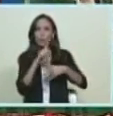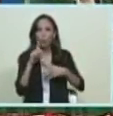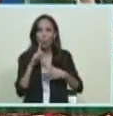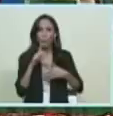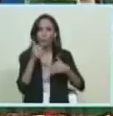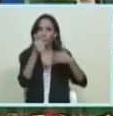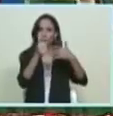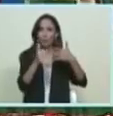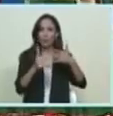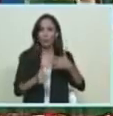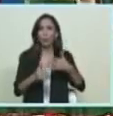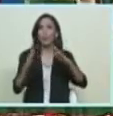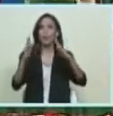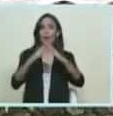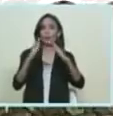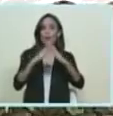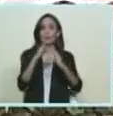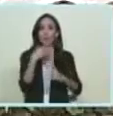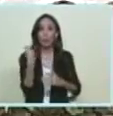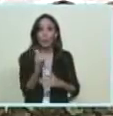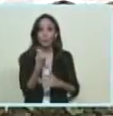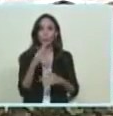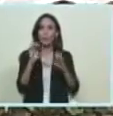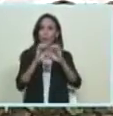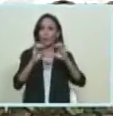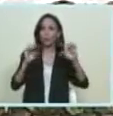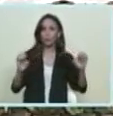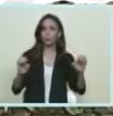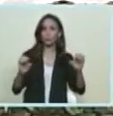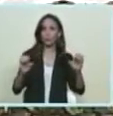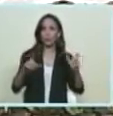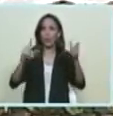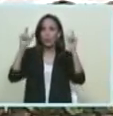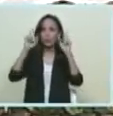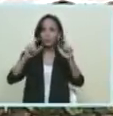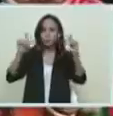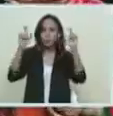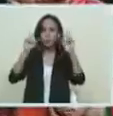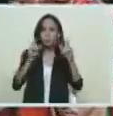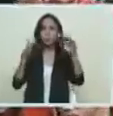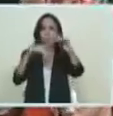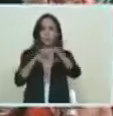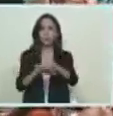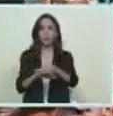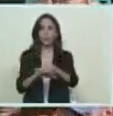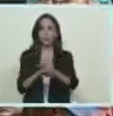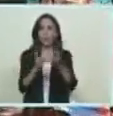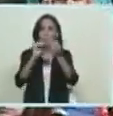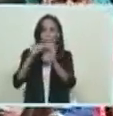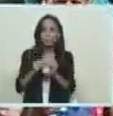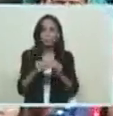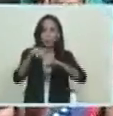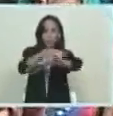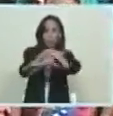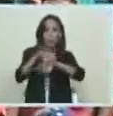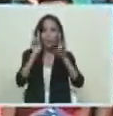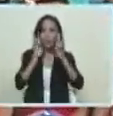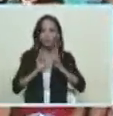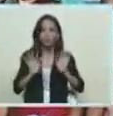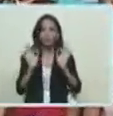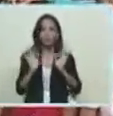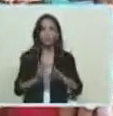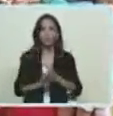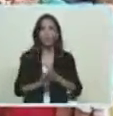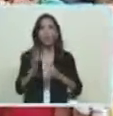Vivienda Joven, Educación, Formación Integral, Mantenimiento Urbano y